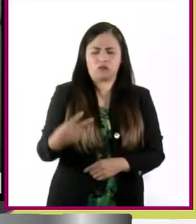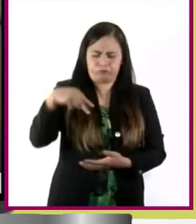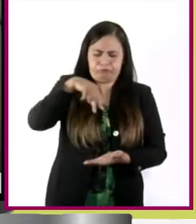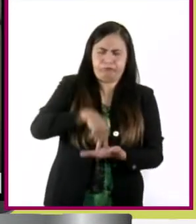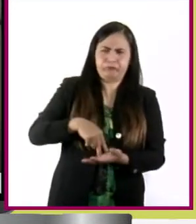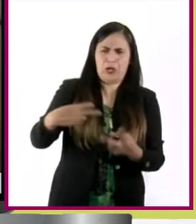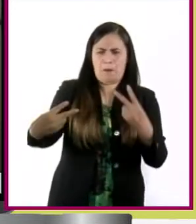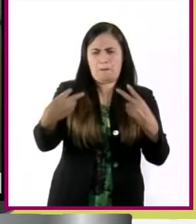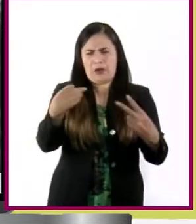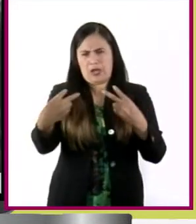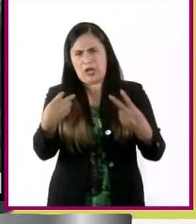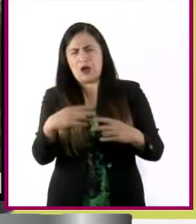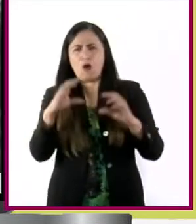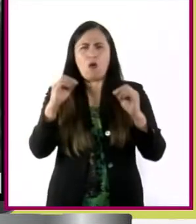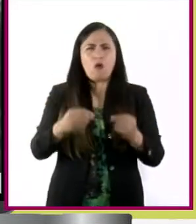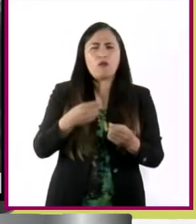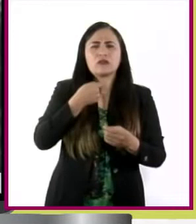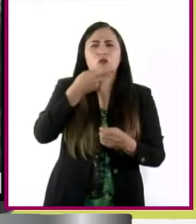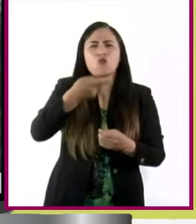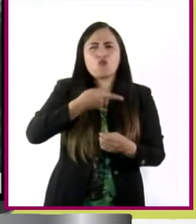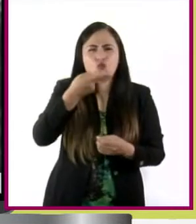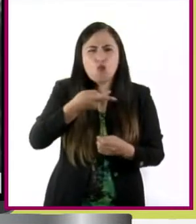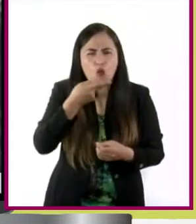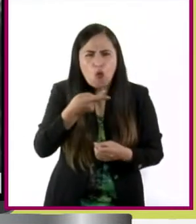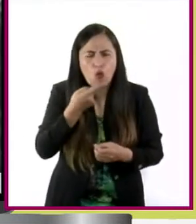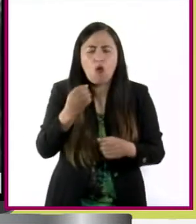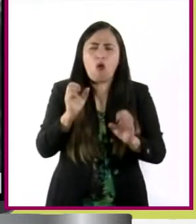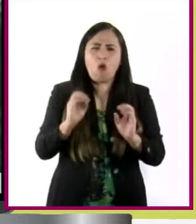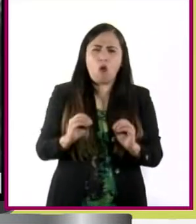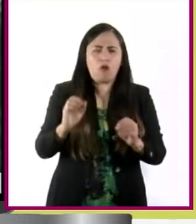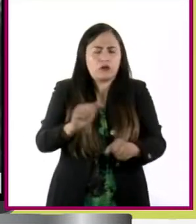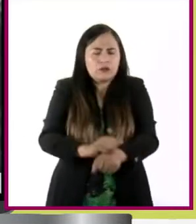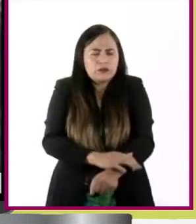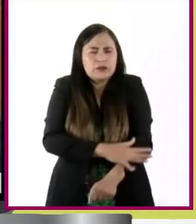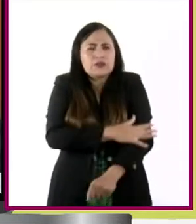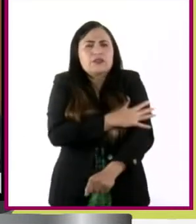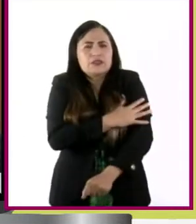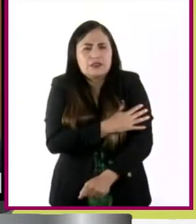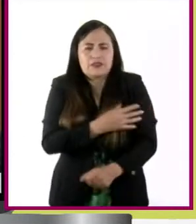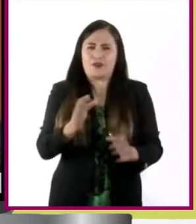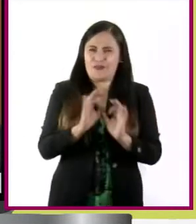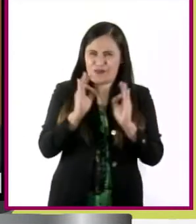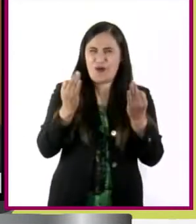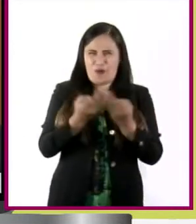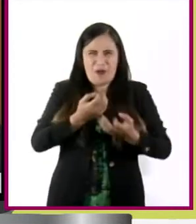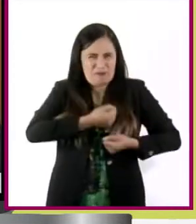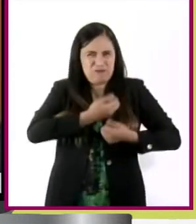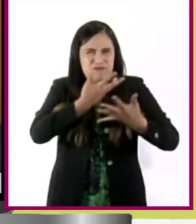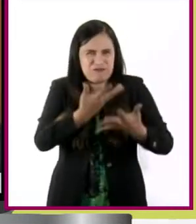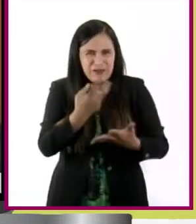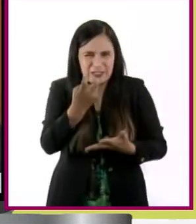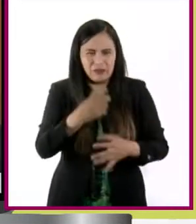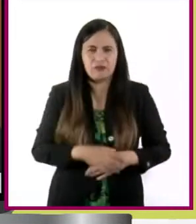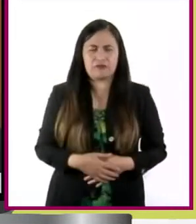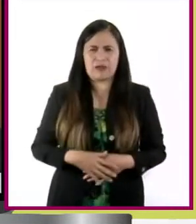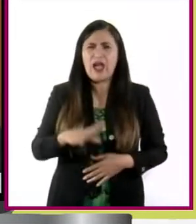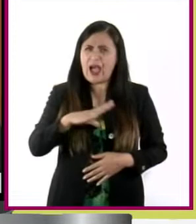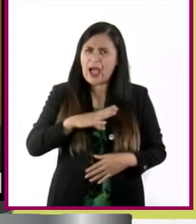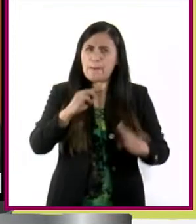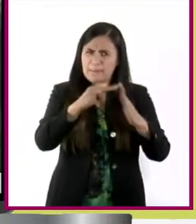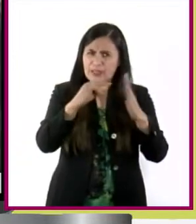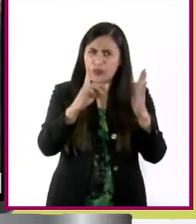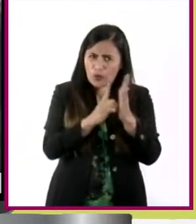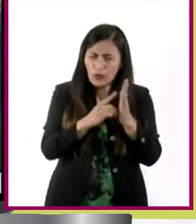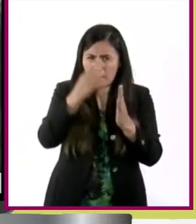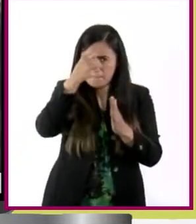cómo nos escuchamos, las emociones que estamos despertando en nosotros. ¿Y crees que es necesario un método para estructurar un